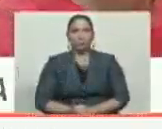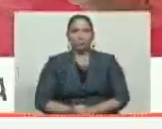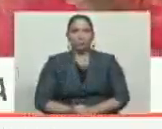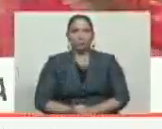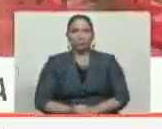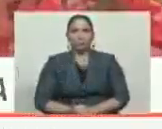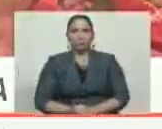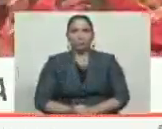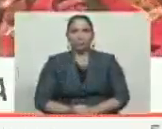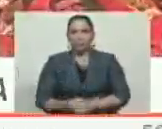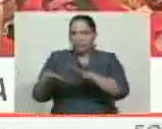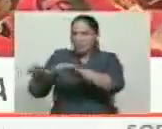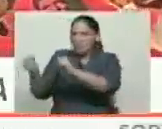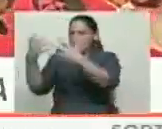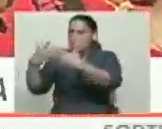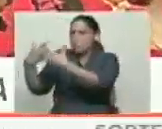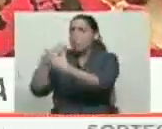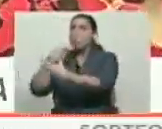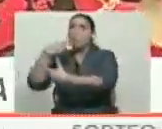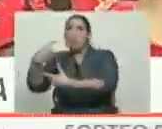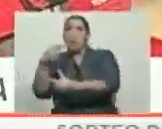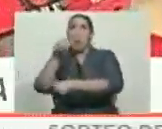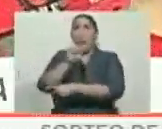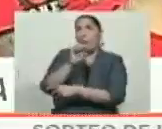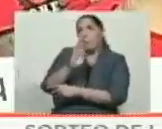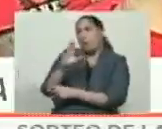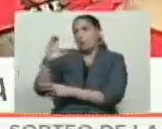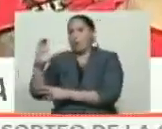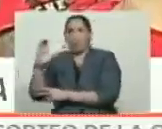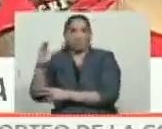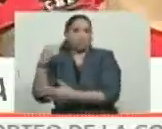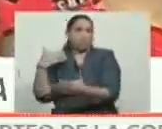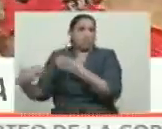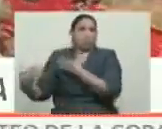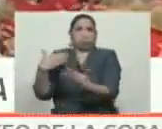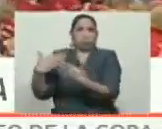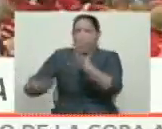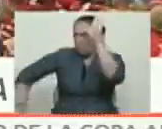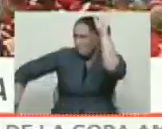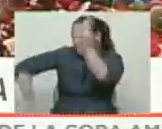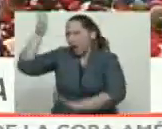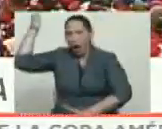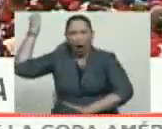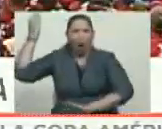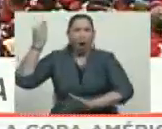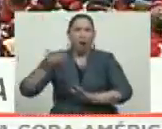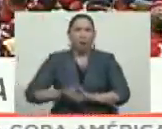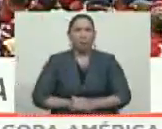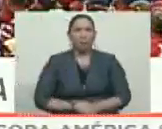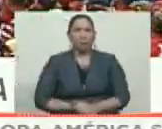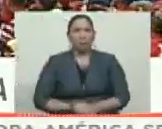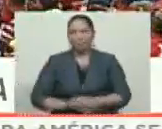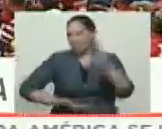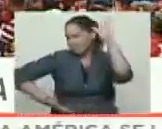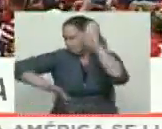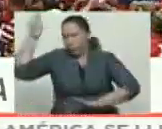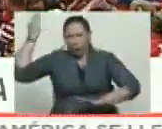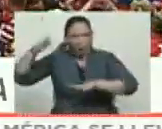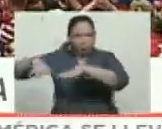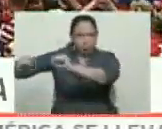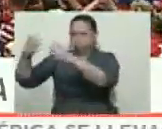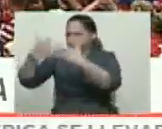Que si el imperialismo dijo A, B o C, que se vaya bien largo el carajo el imperialismo con